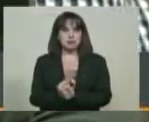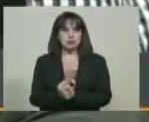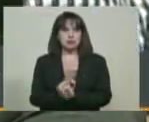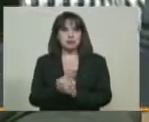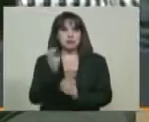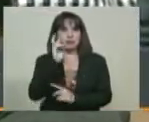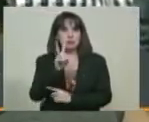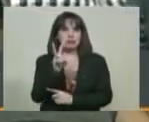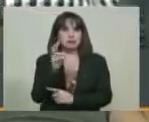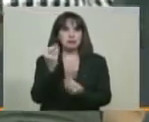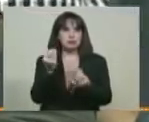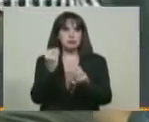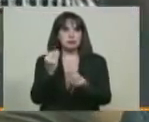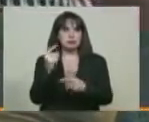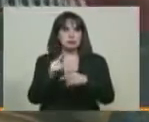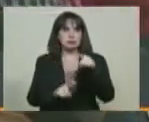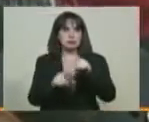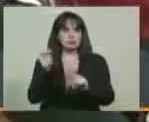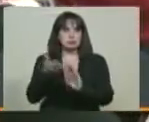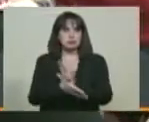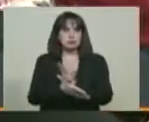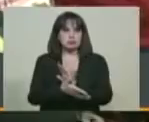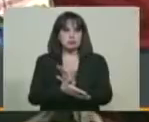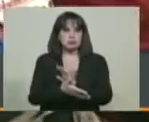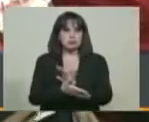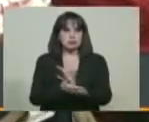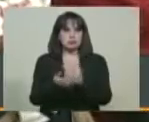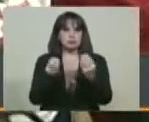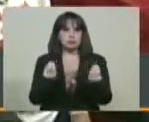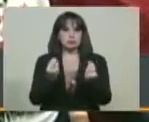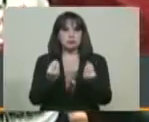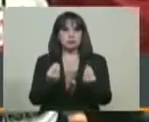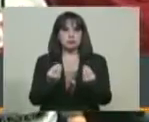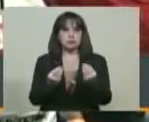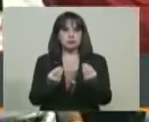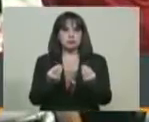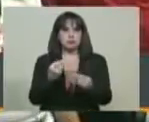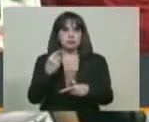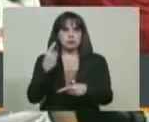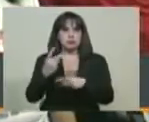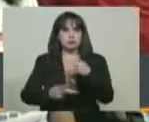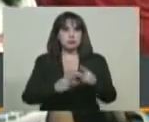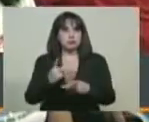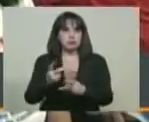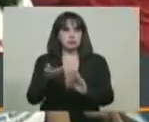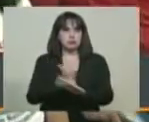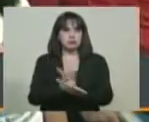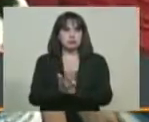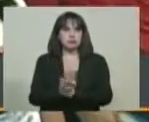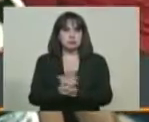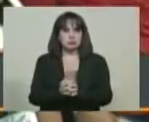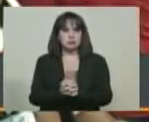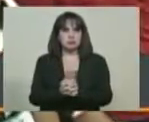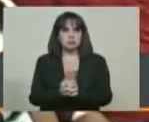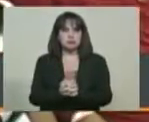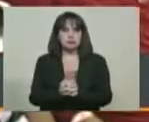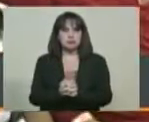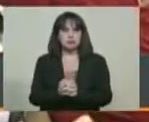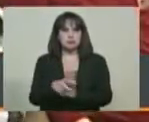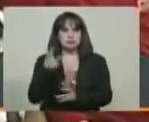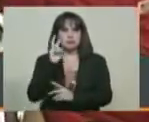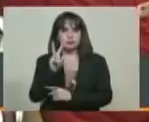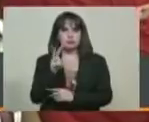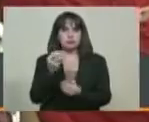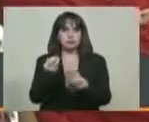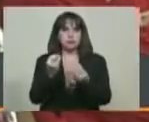los ojos bien abiertos, como sueñan los revolucionarios y las revolucionarias en el mundo a lo largo de los siglos. Soñar